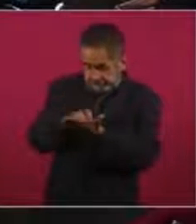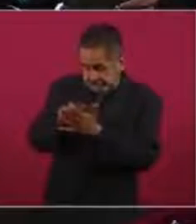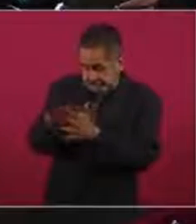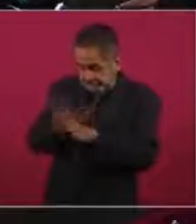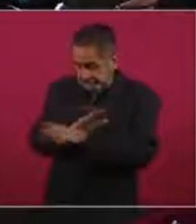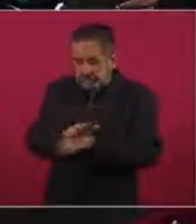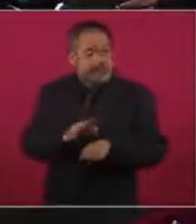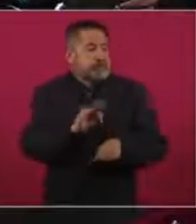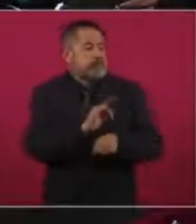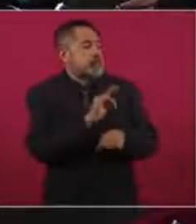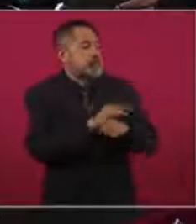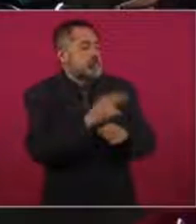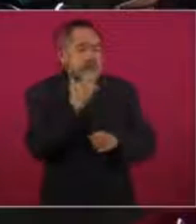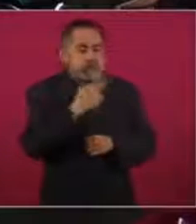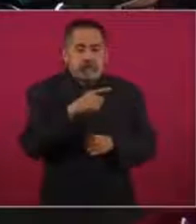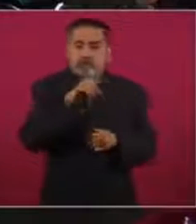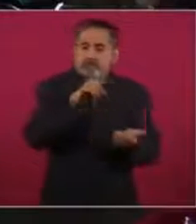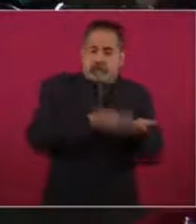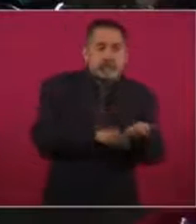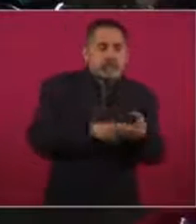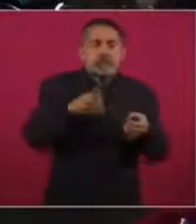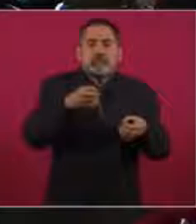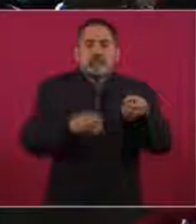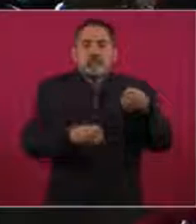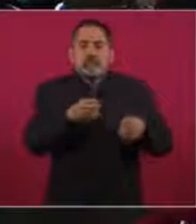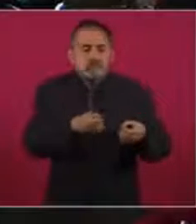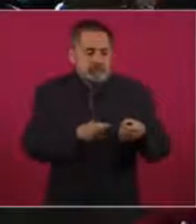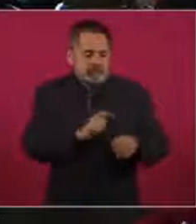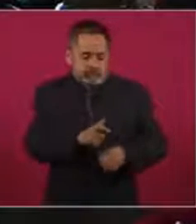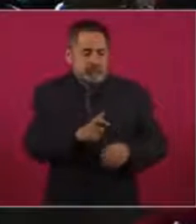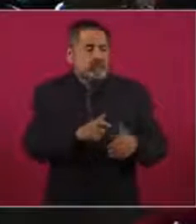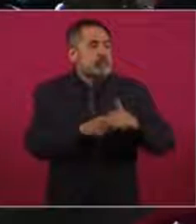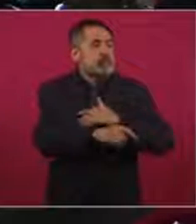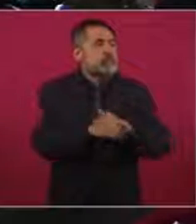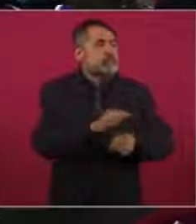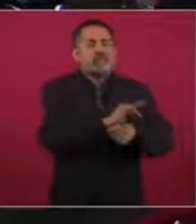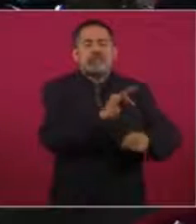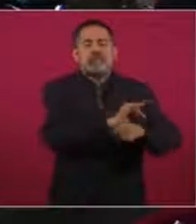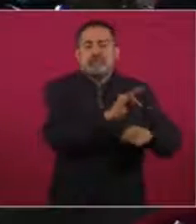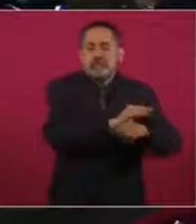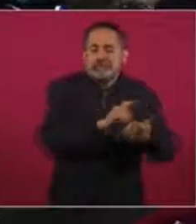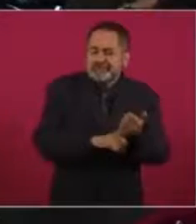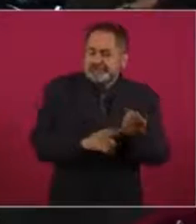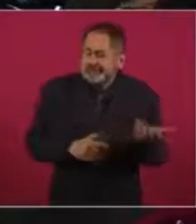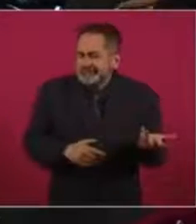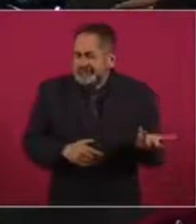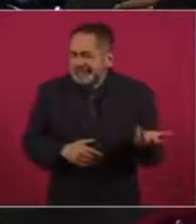y tienen jueces para defenderlos a ellos.